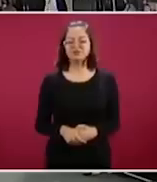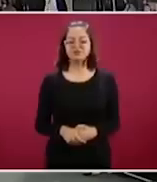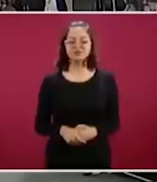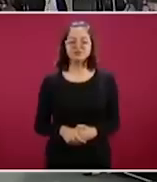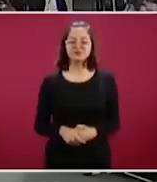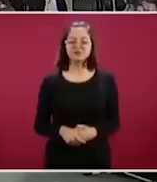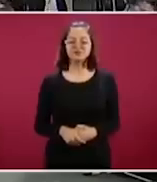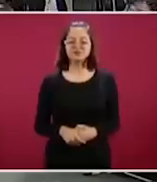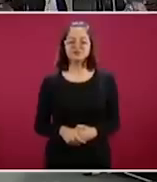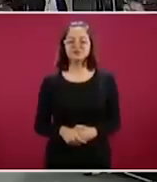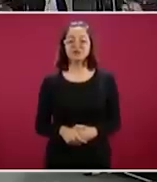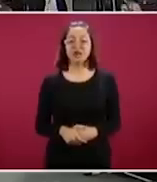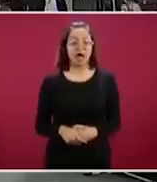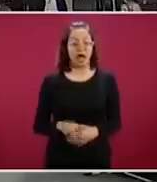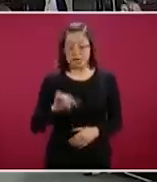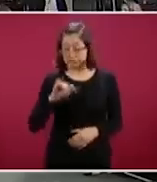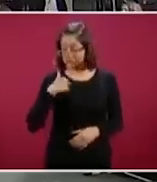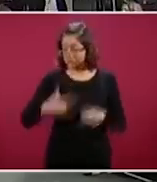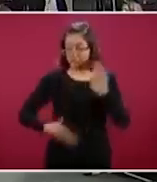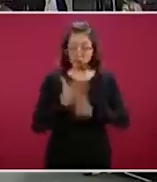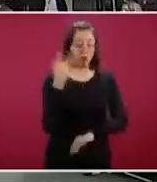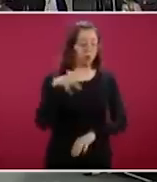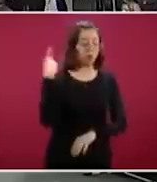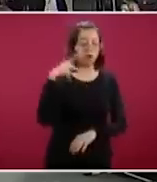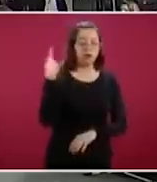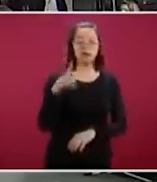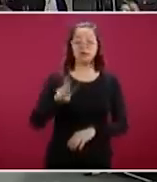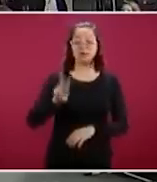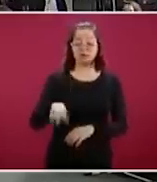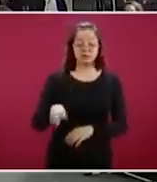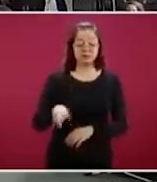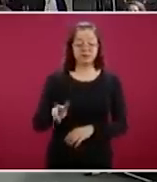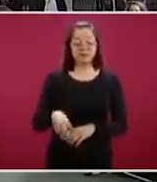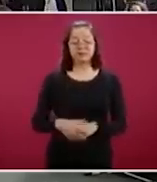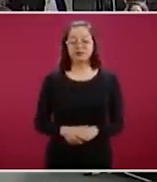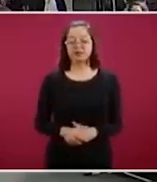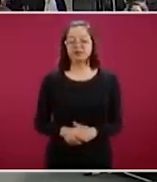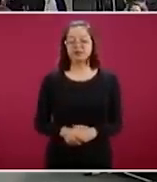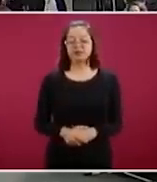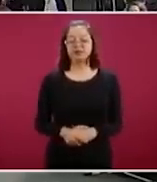Ah, sí, vamos a ir a Puebla, sí es cierto. Bueno, a ver.